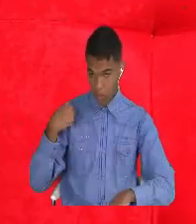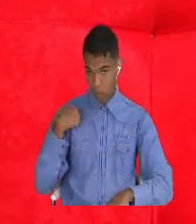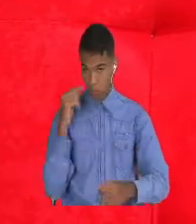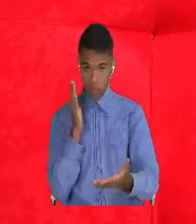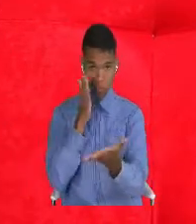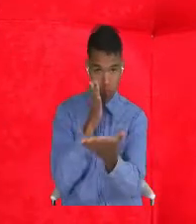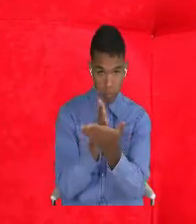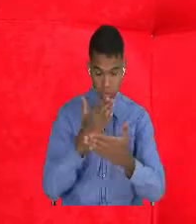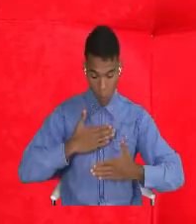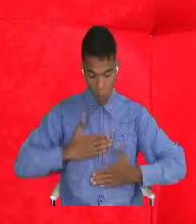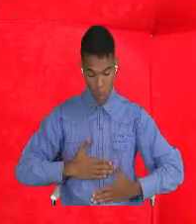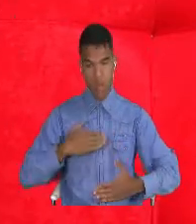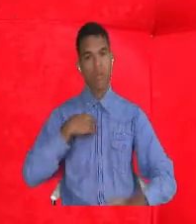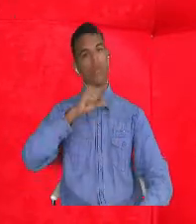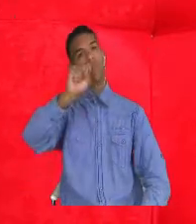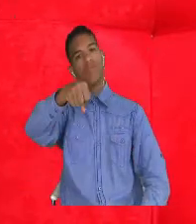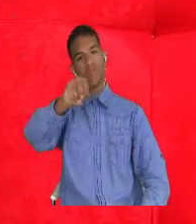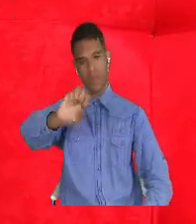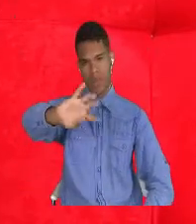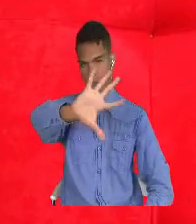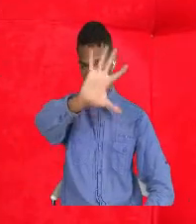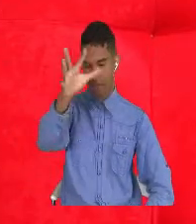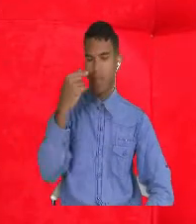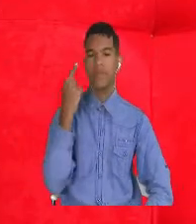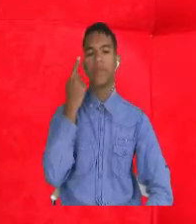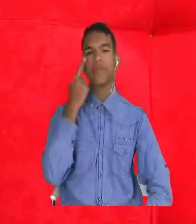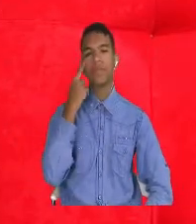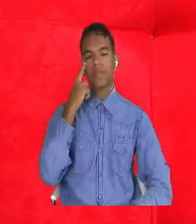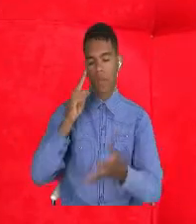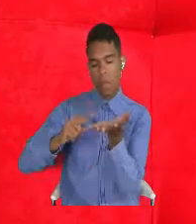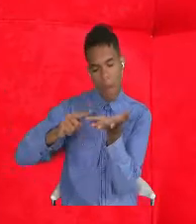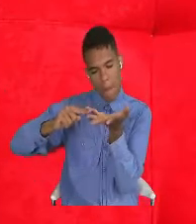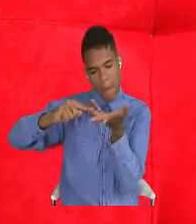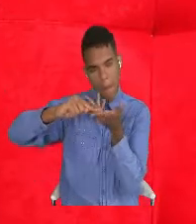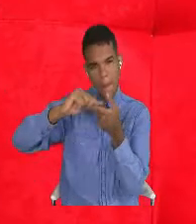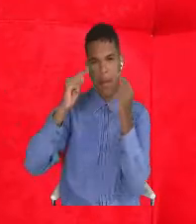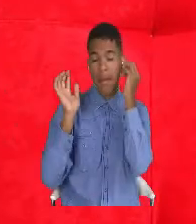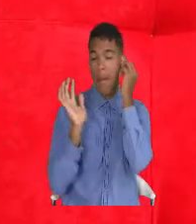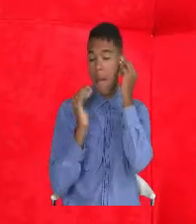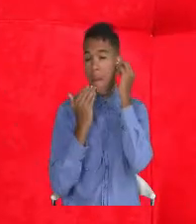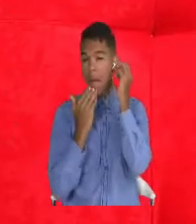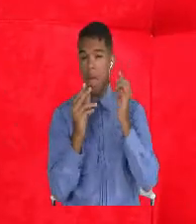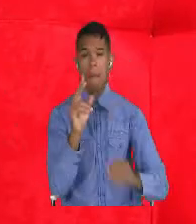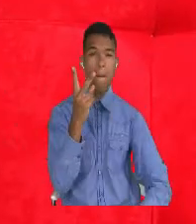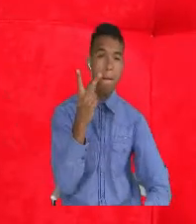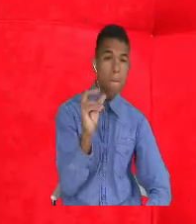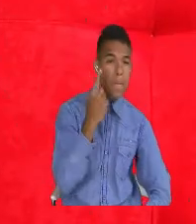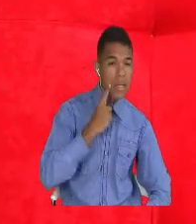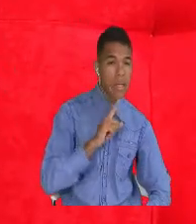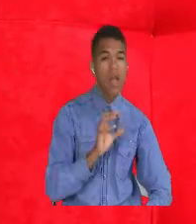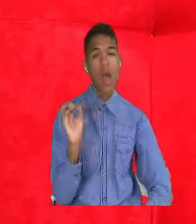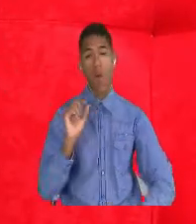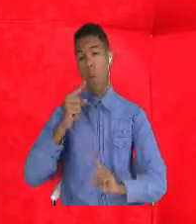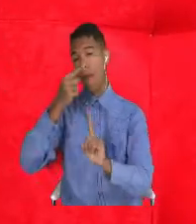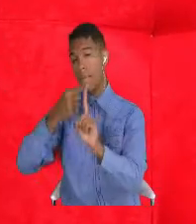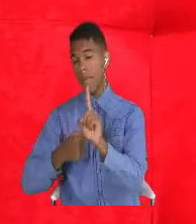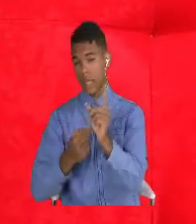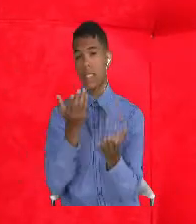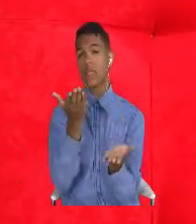ya manejamos un paquete, el cual el paquete lleva varias sesiones, lleva desde 20, desde un mes el tratamiento.